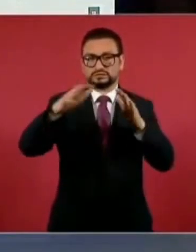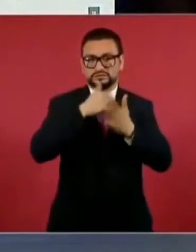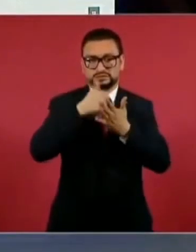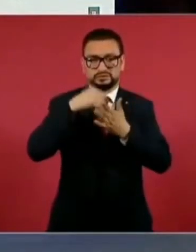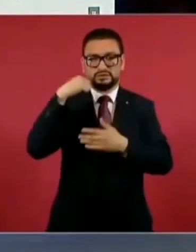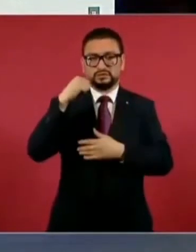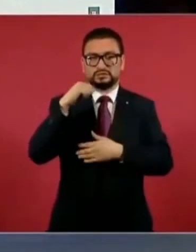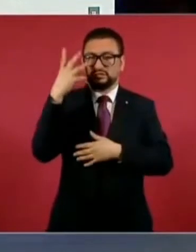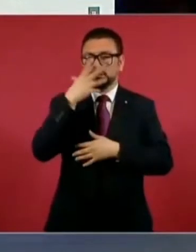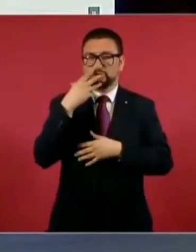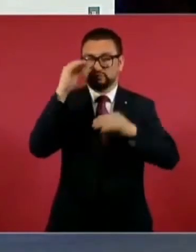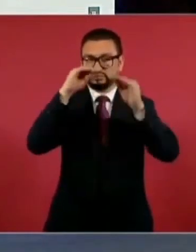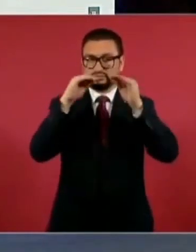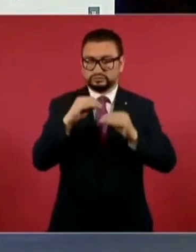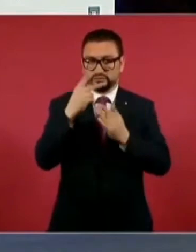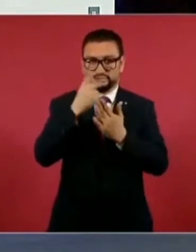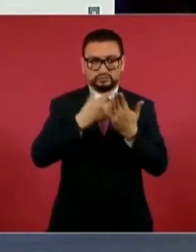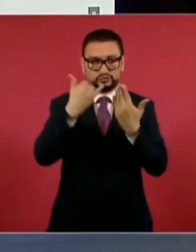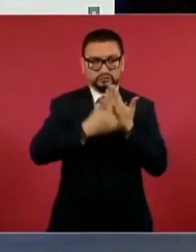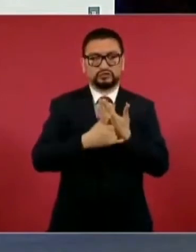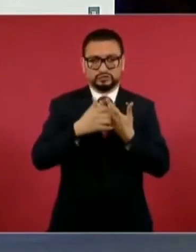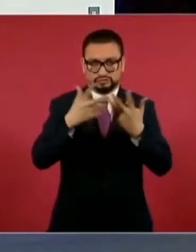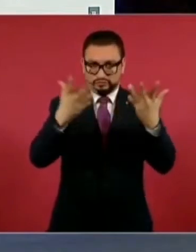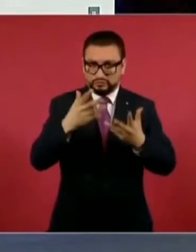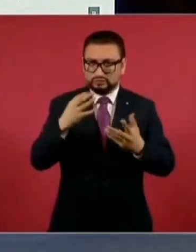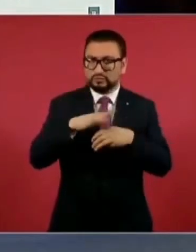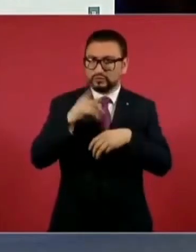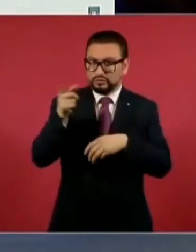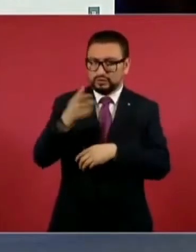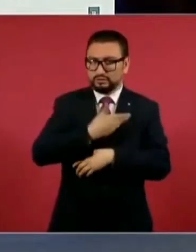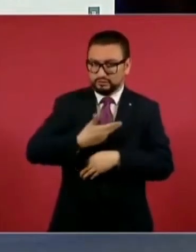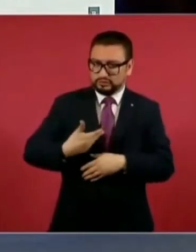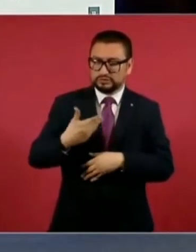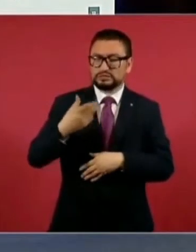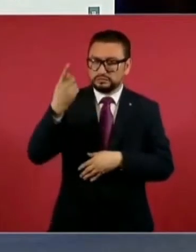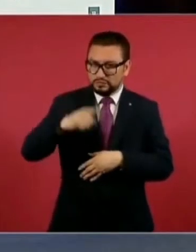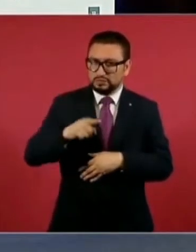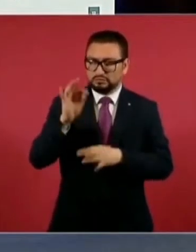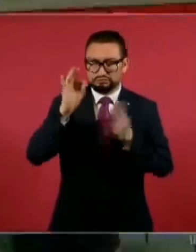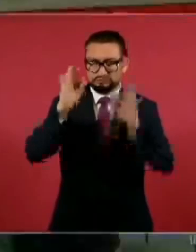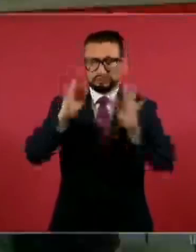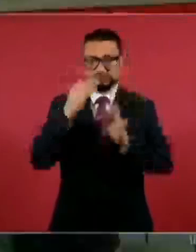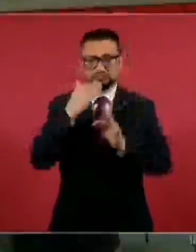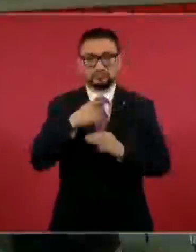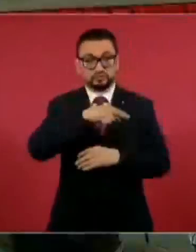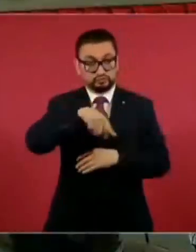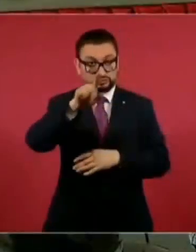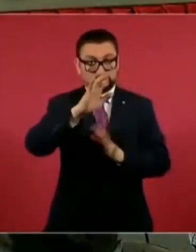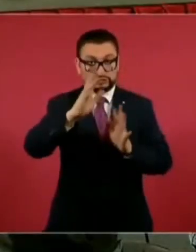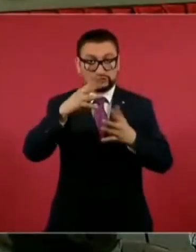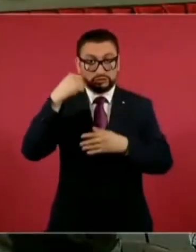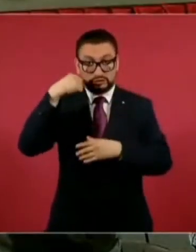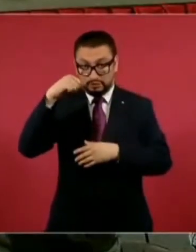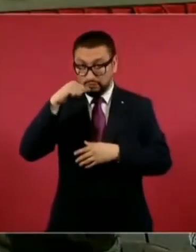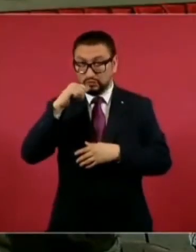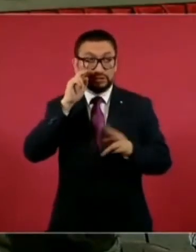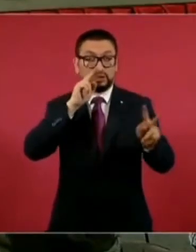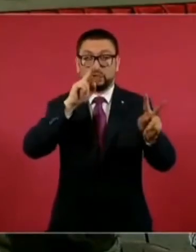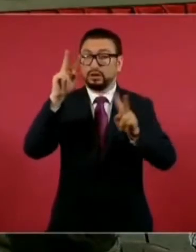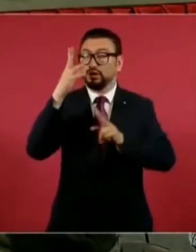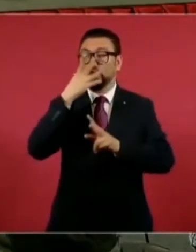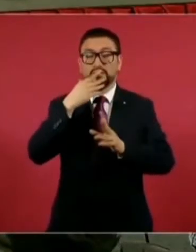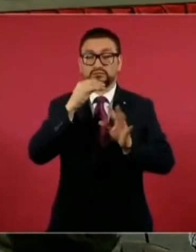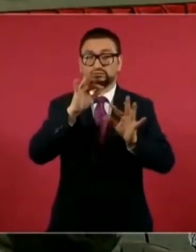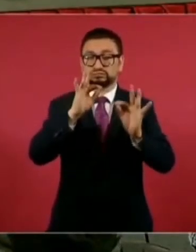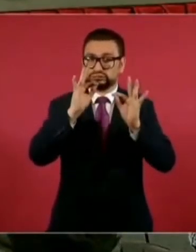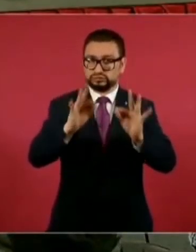ahí un proyecto de mucha visión del presidente que nos encargó, y hoy si han ido a Acapulco se ve espectacular, pero además con